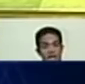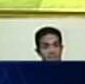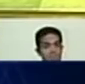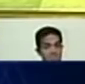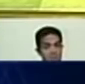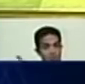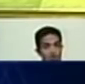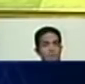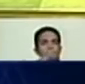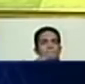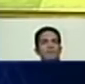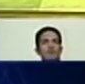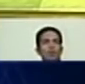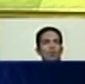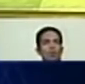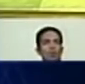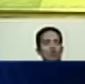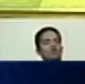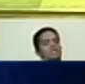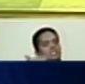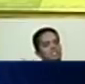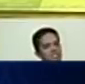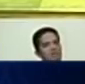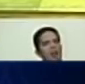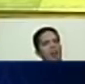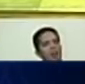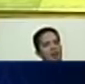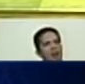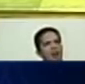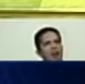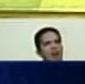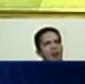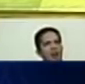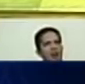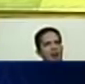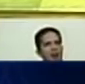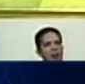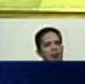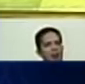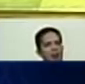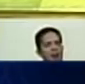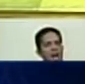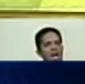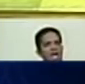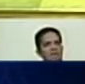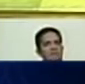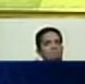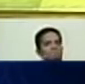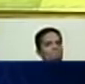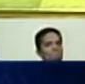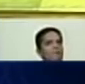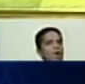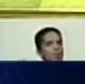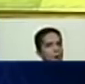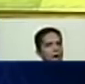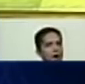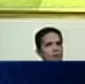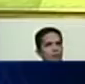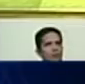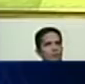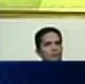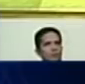jefes en Washington, ir conversando para generar un acuerdo que